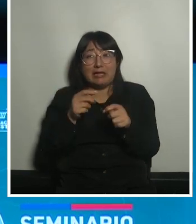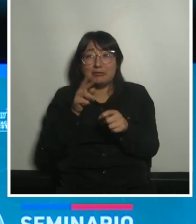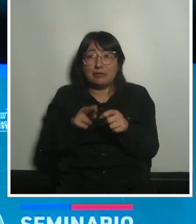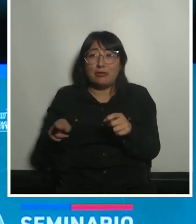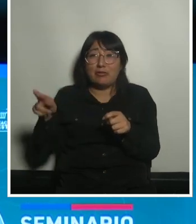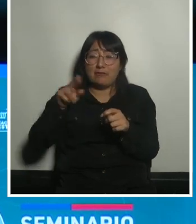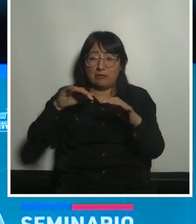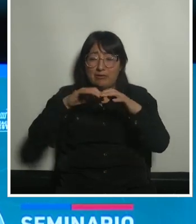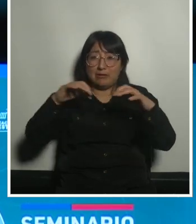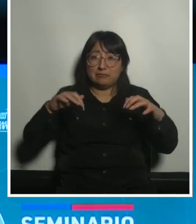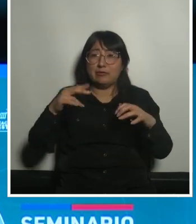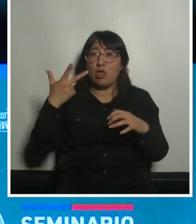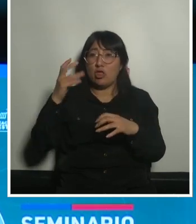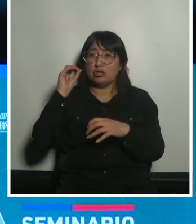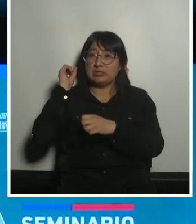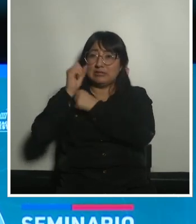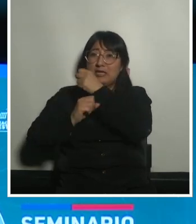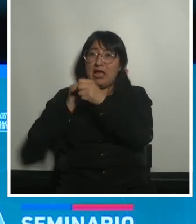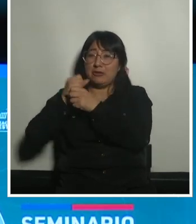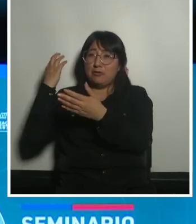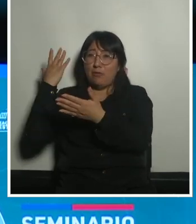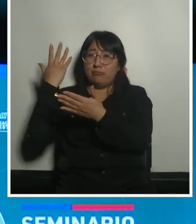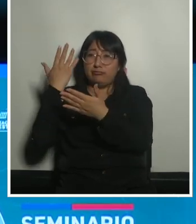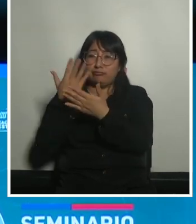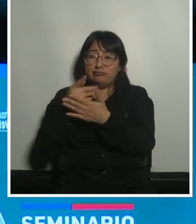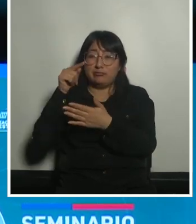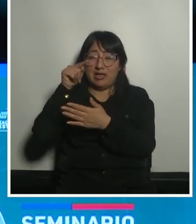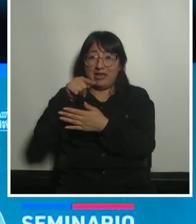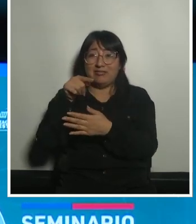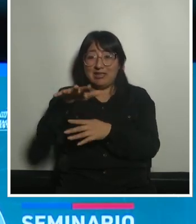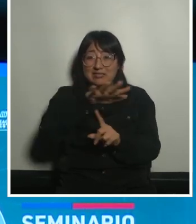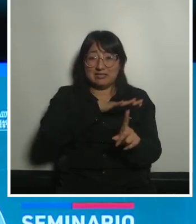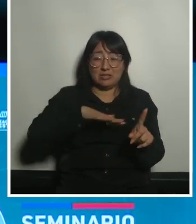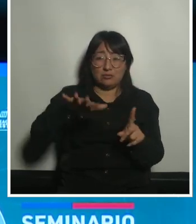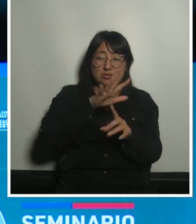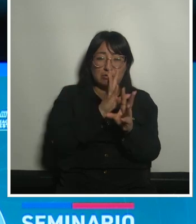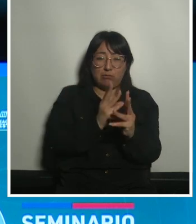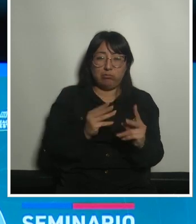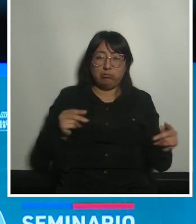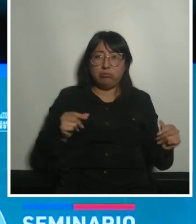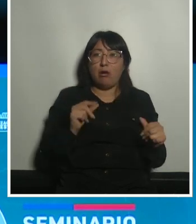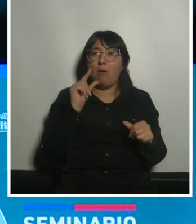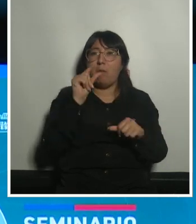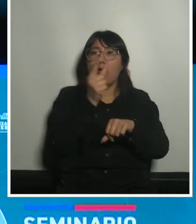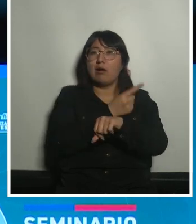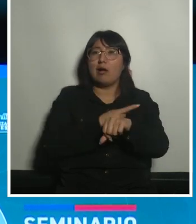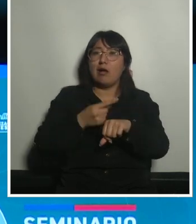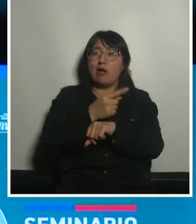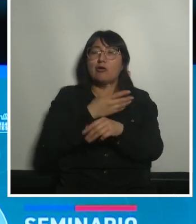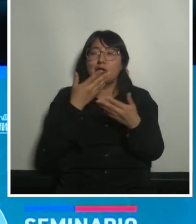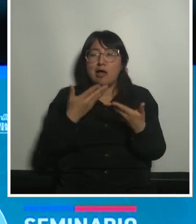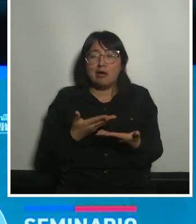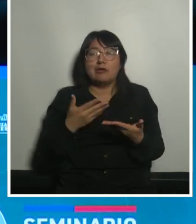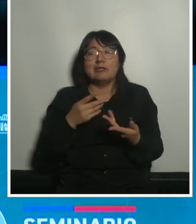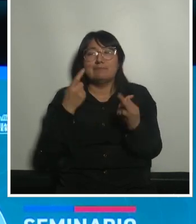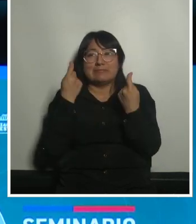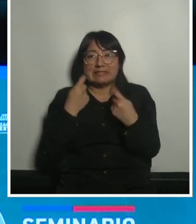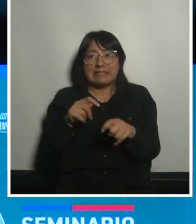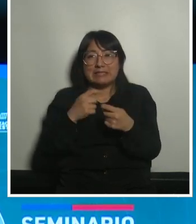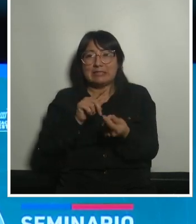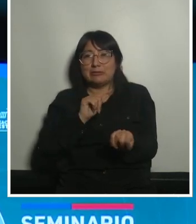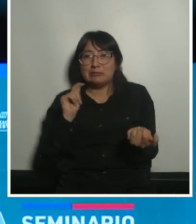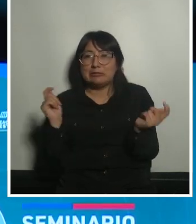que mantuvo durante 80 años. Este evento se lo llevó en unas pocas horas y ahora está tratando entonces de